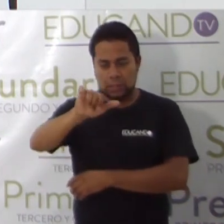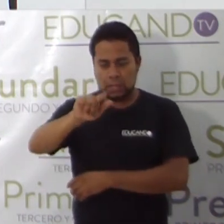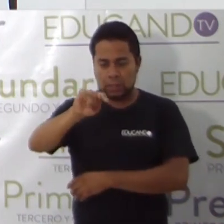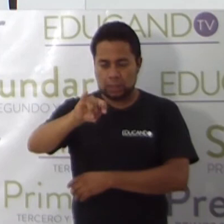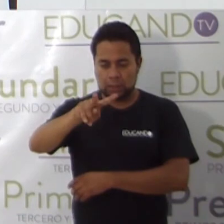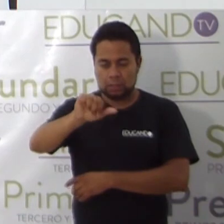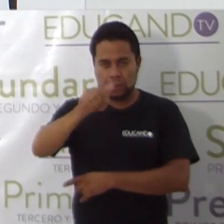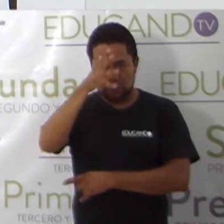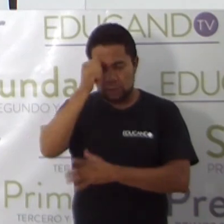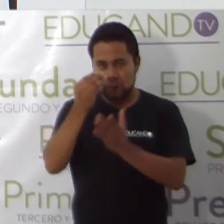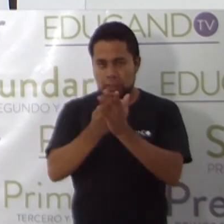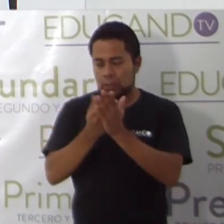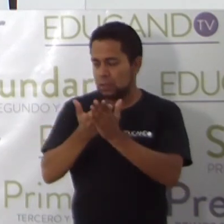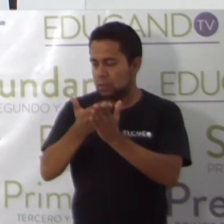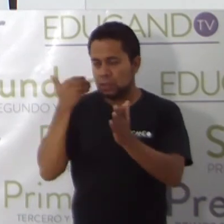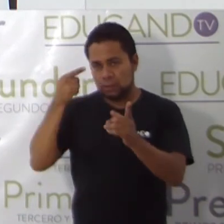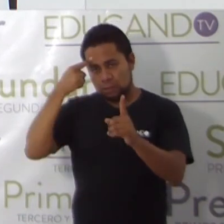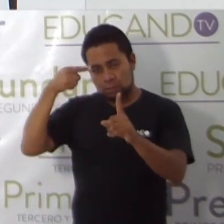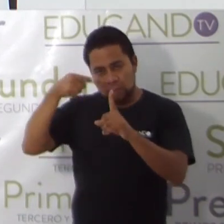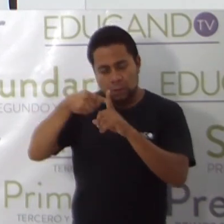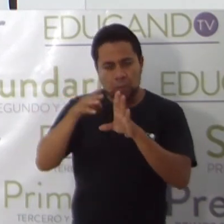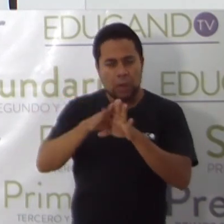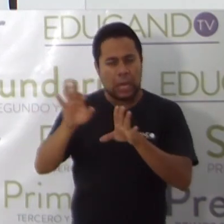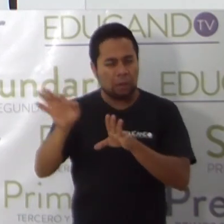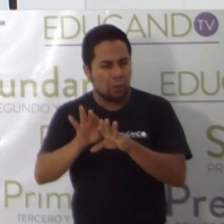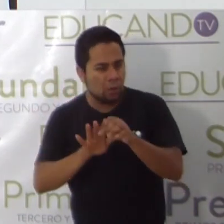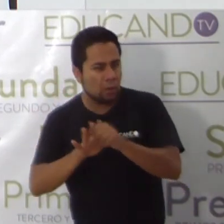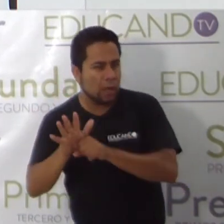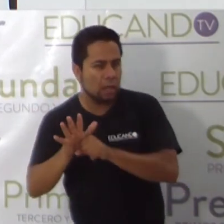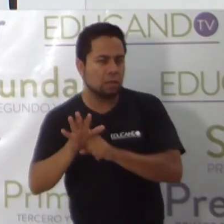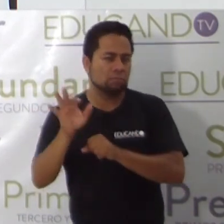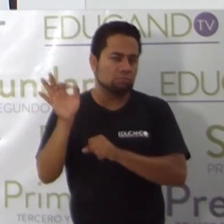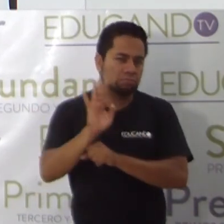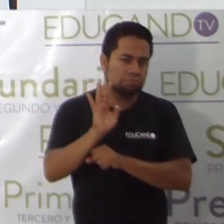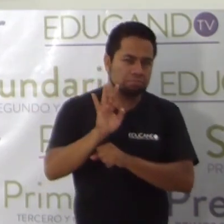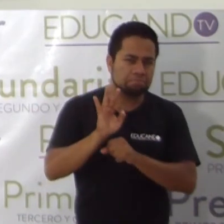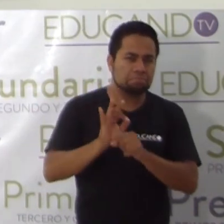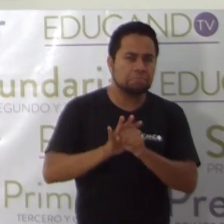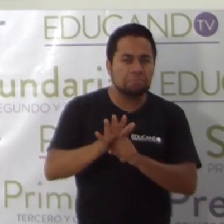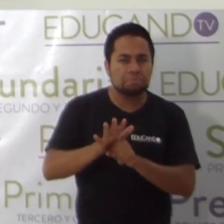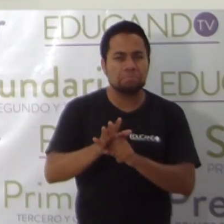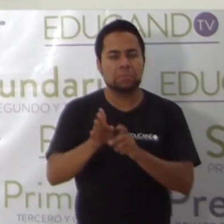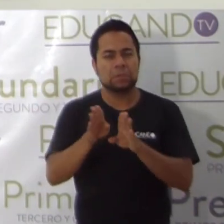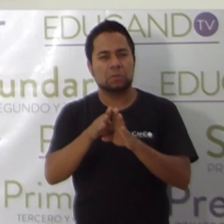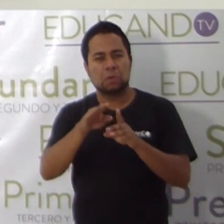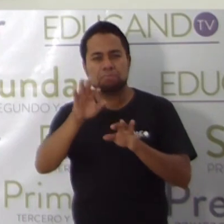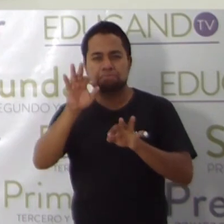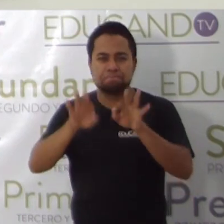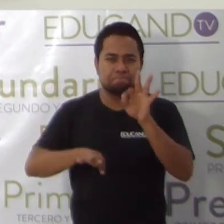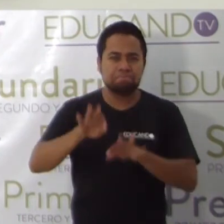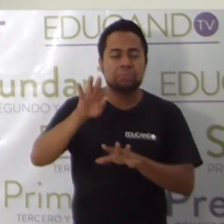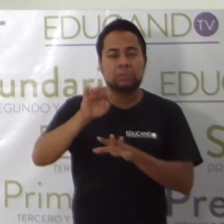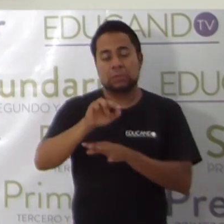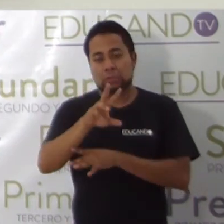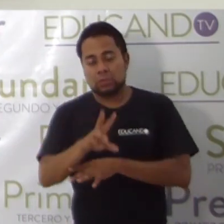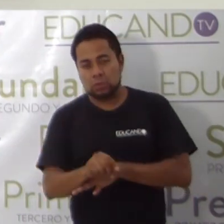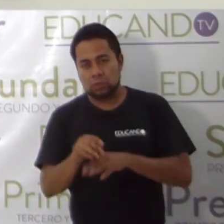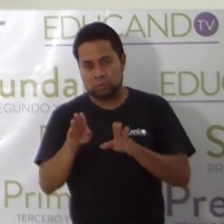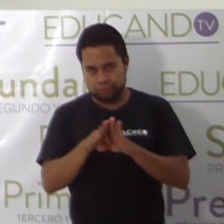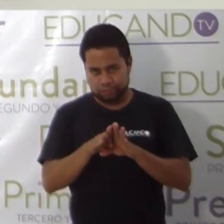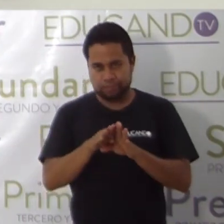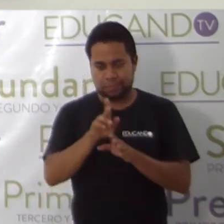nos enfocamos más en la probabilidad, ¿sí? En el área de las matemáticas, ¿qué es la probabilidad? En esta